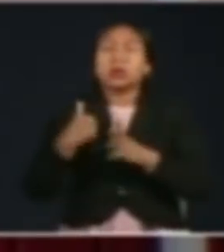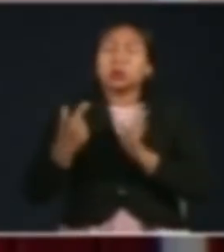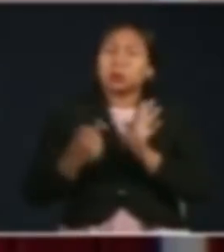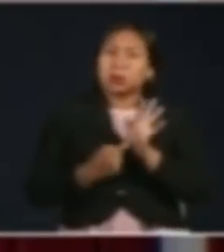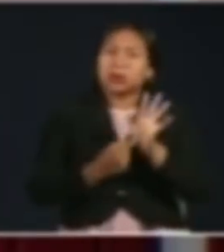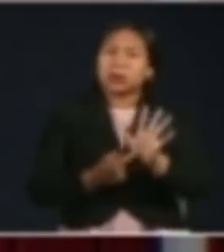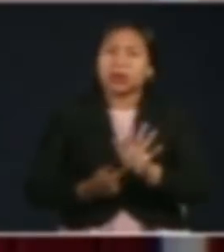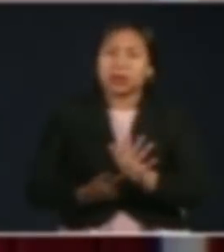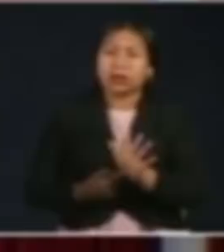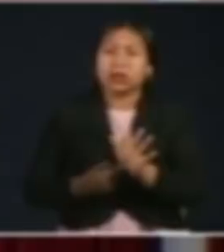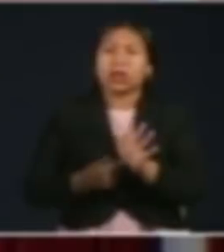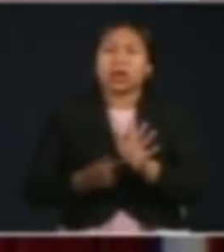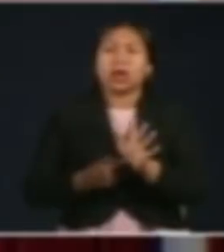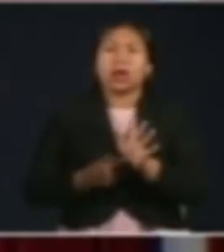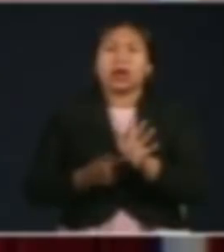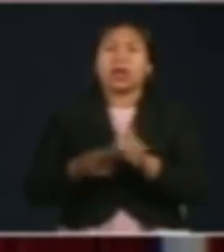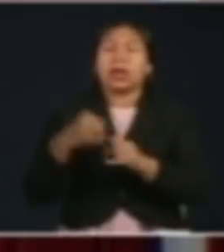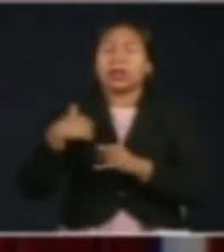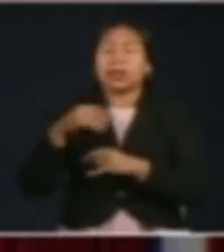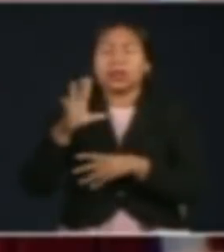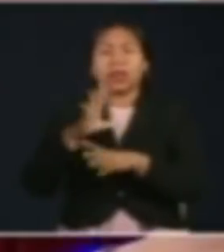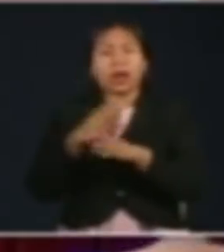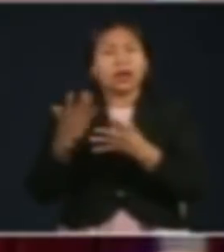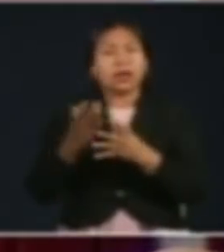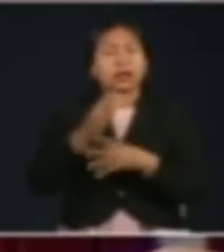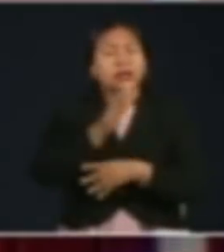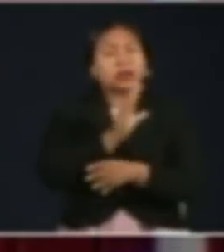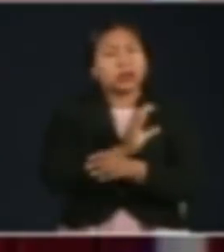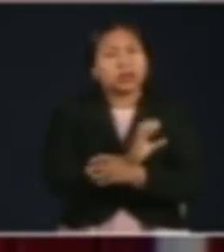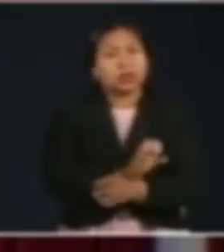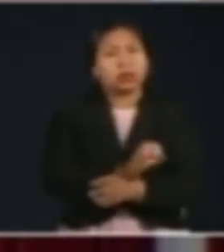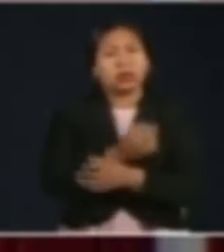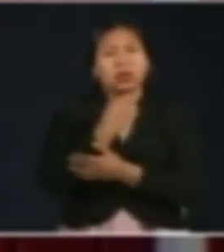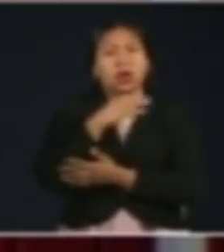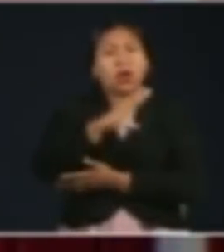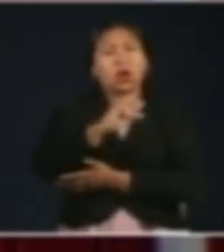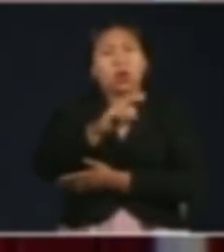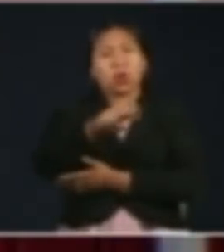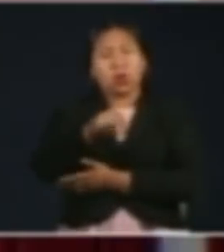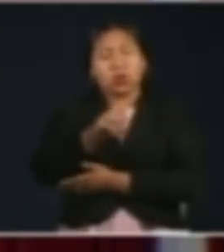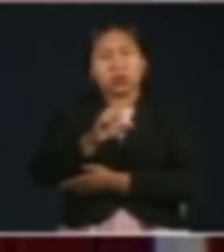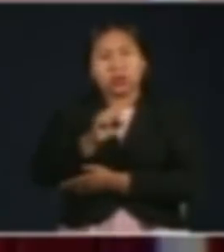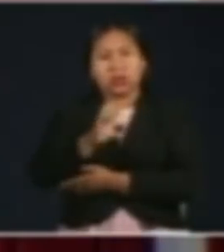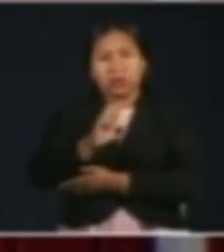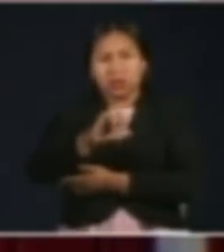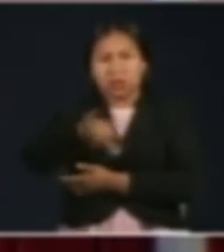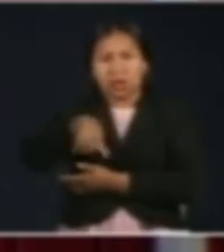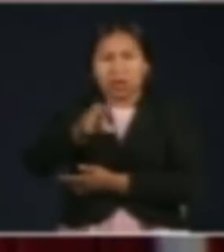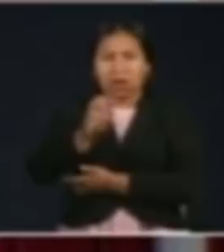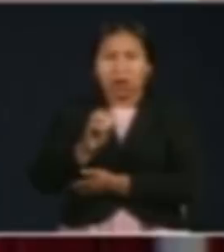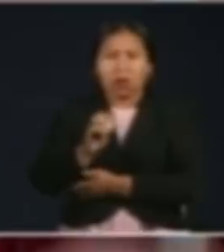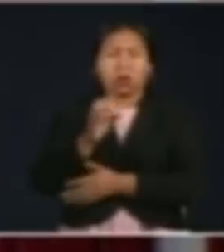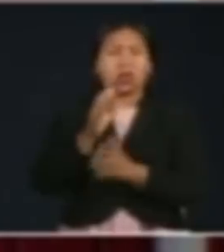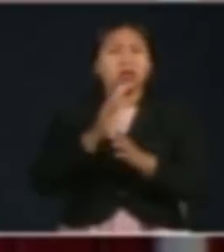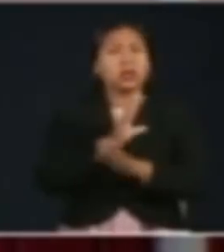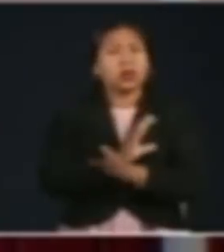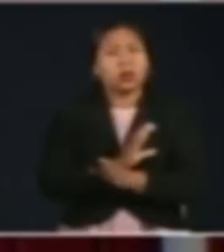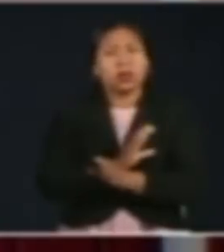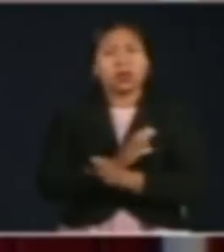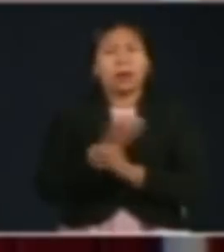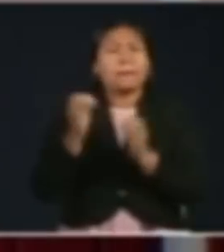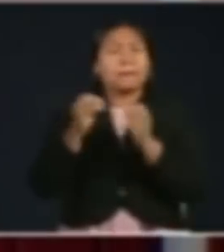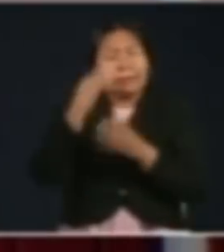para eliminar el Consejo de Seguridad. ¿Cuánto se llevaba el Consejo de Seguridad? 100 millones, 200 millones, ¿para